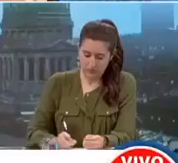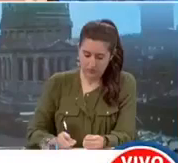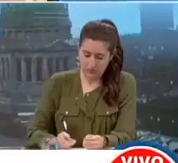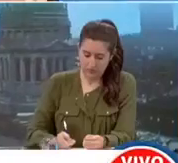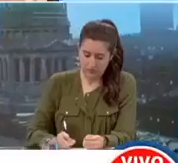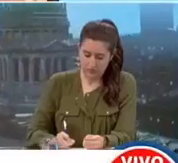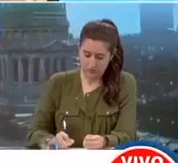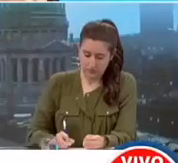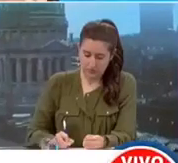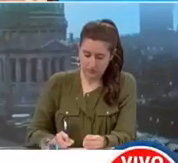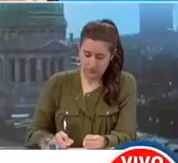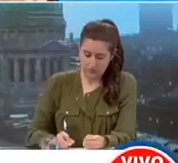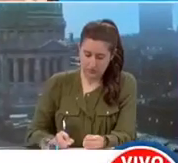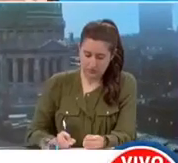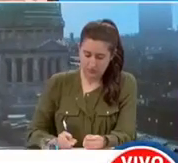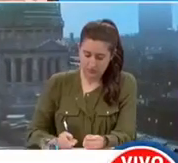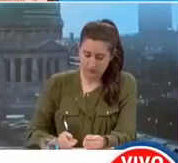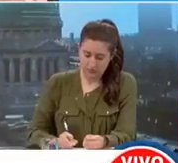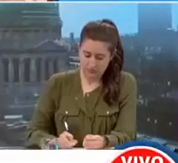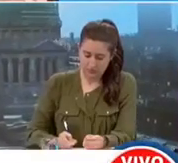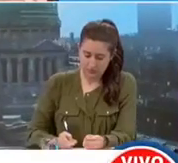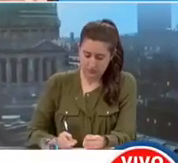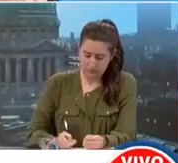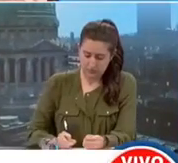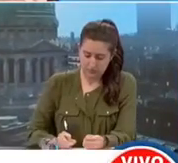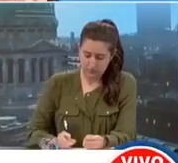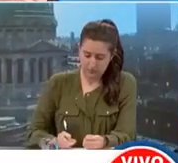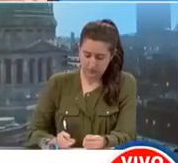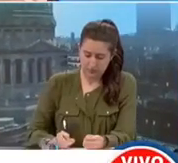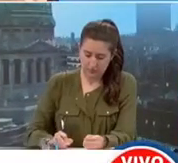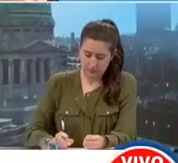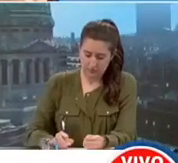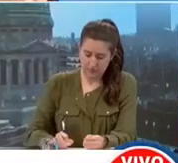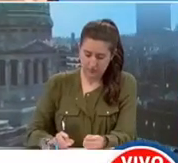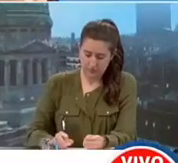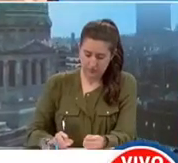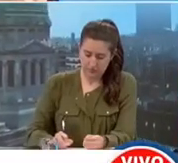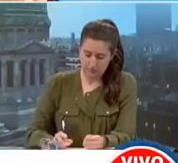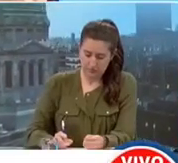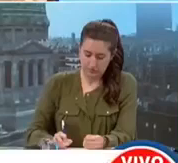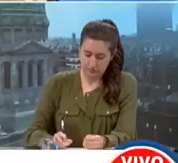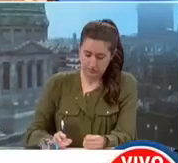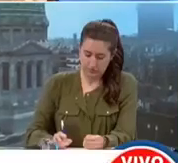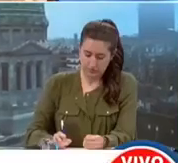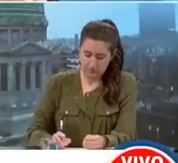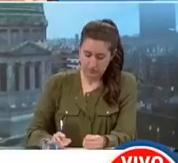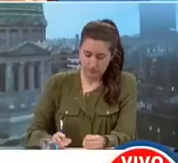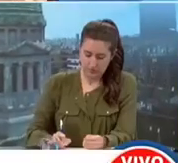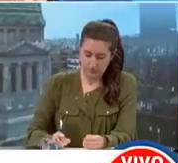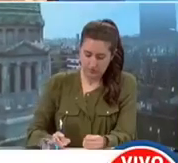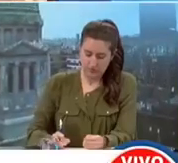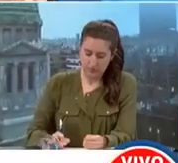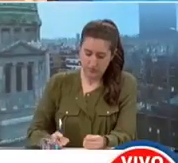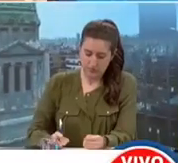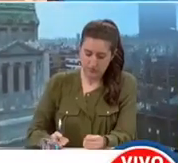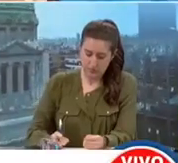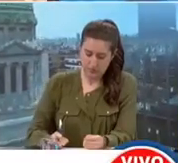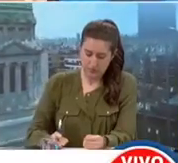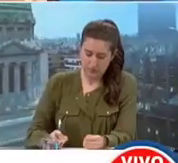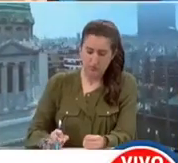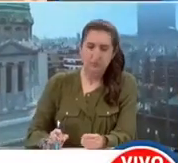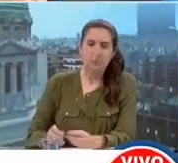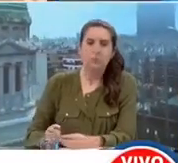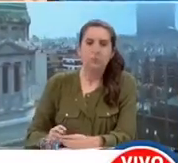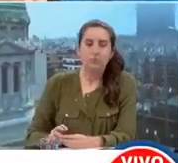Wow. Y la verdad que además, otro dato muy preocupante es que muy pocos de ellos acceden a